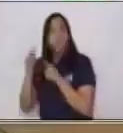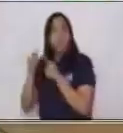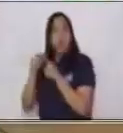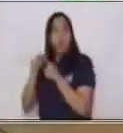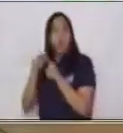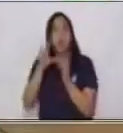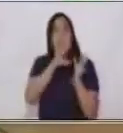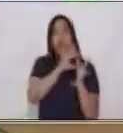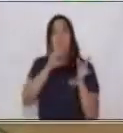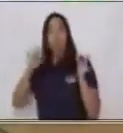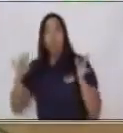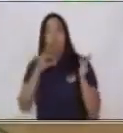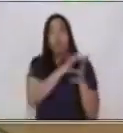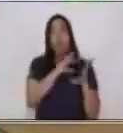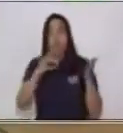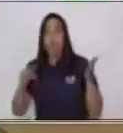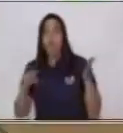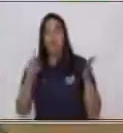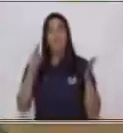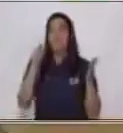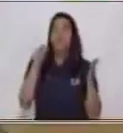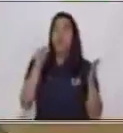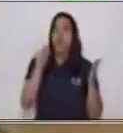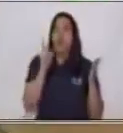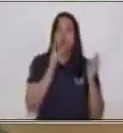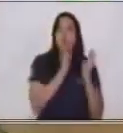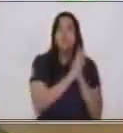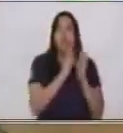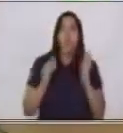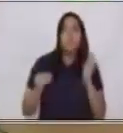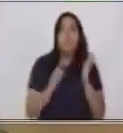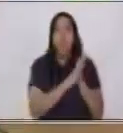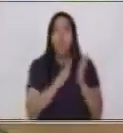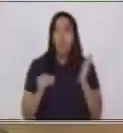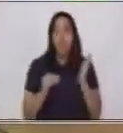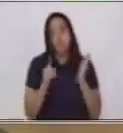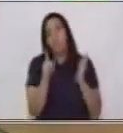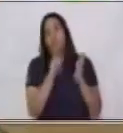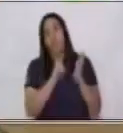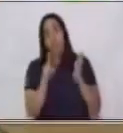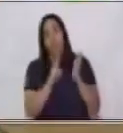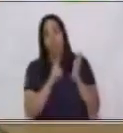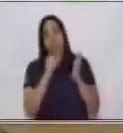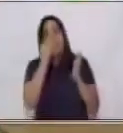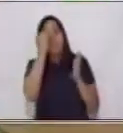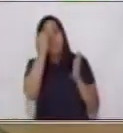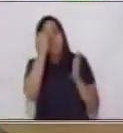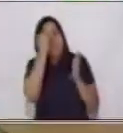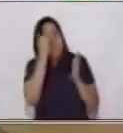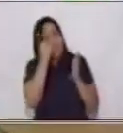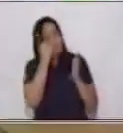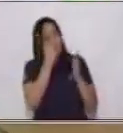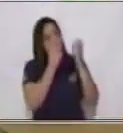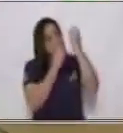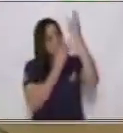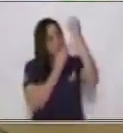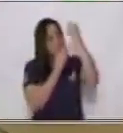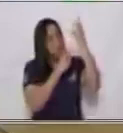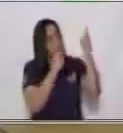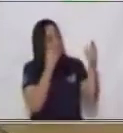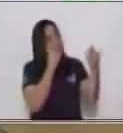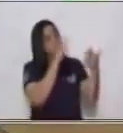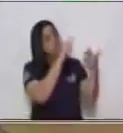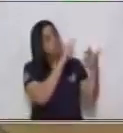no es crear un texto de la misma extensión del que leímos, sino es saber extraer esa información, lo